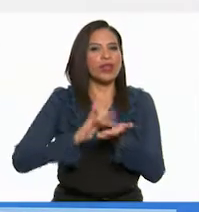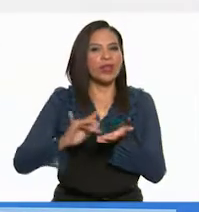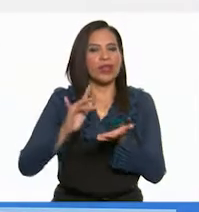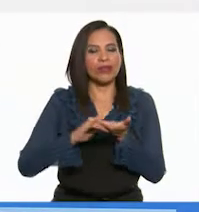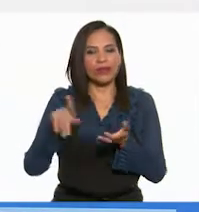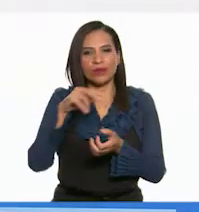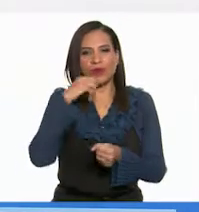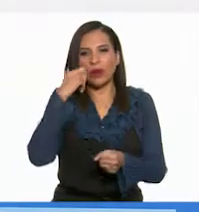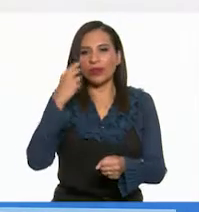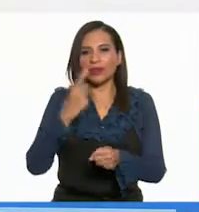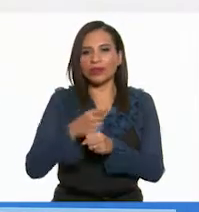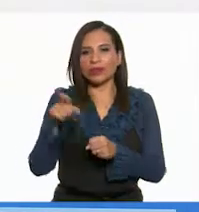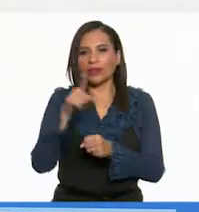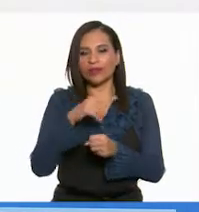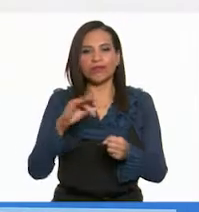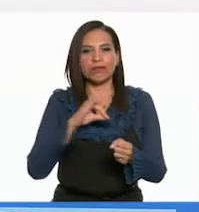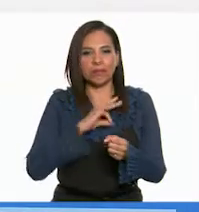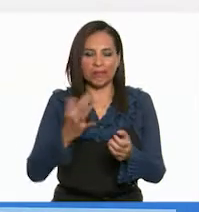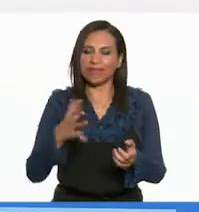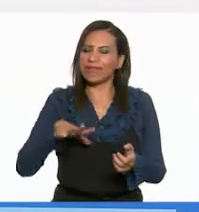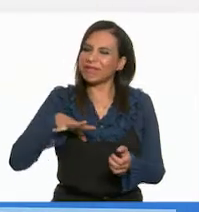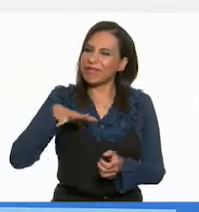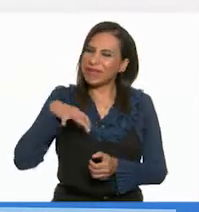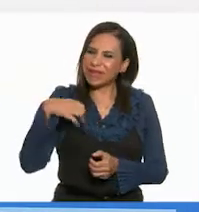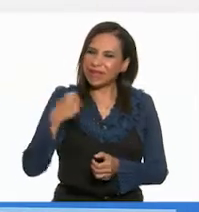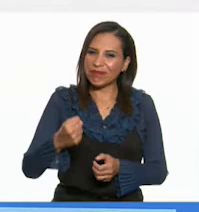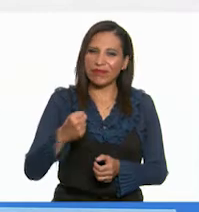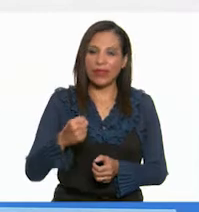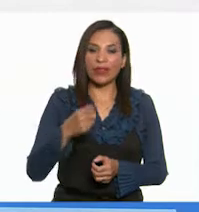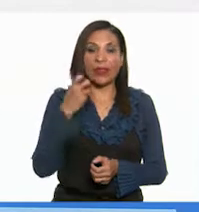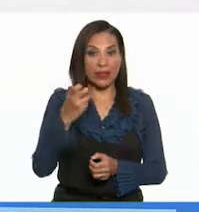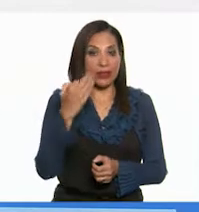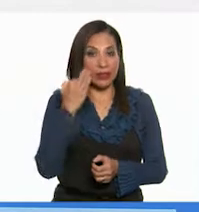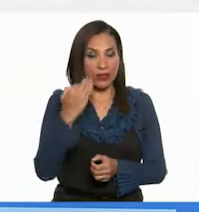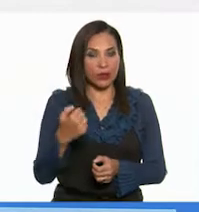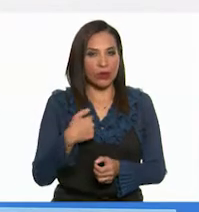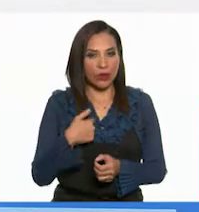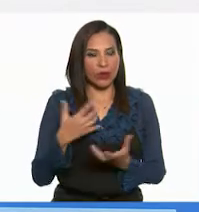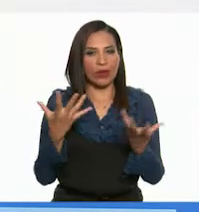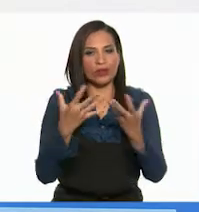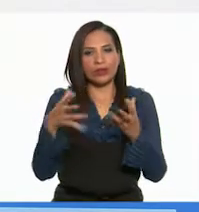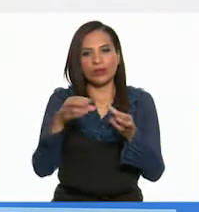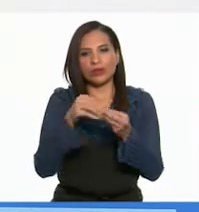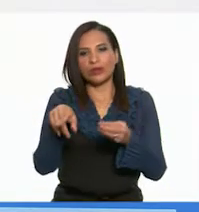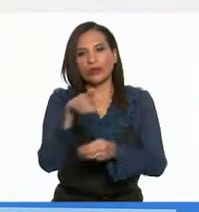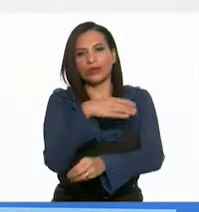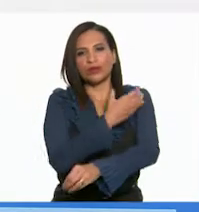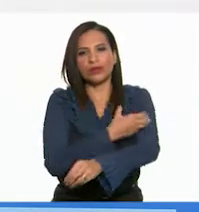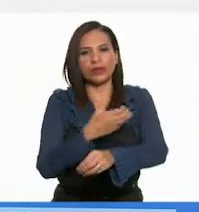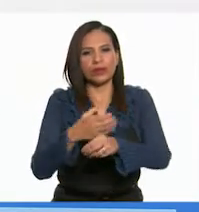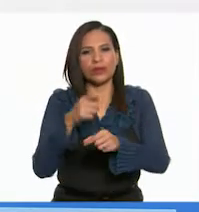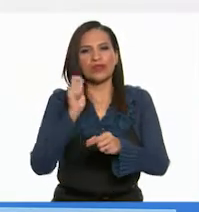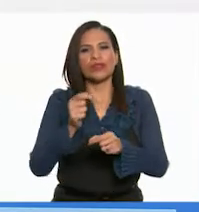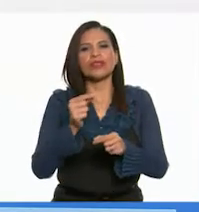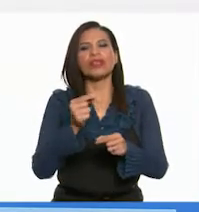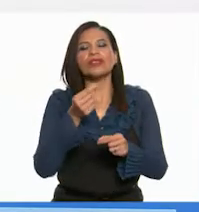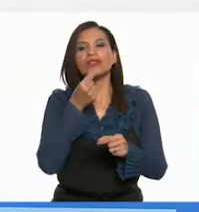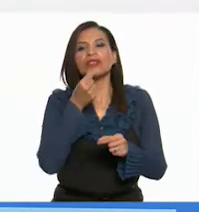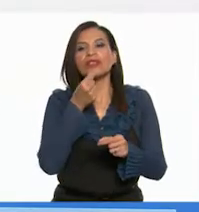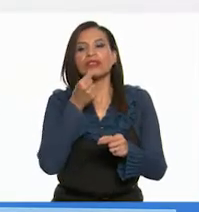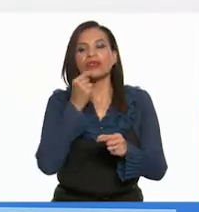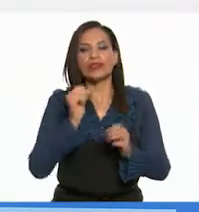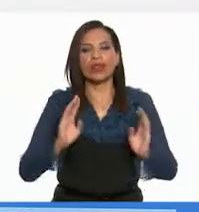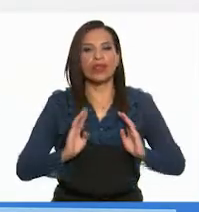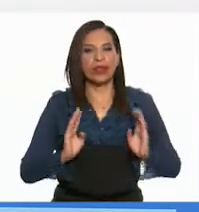y voluntades lo que nos hizo resistir. En ese momento yo formé la compañía de niños del ejército